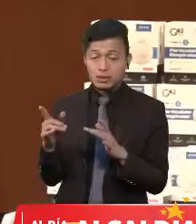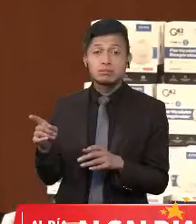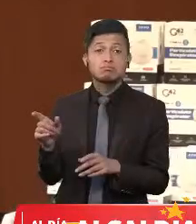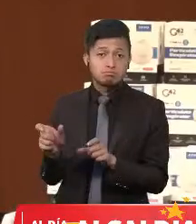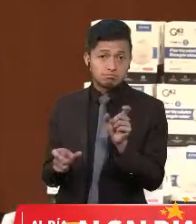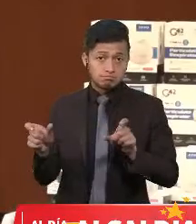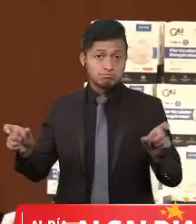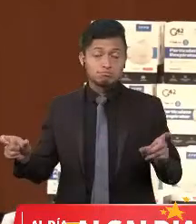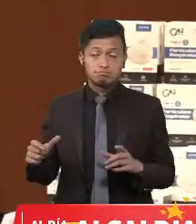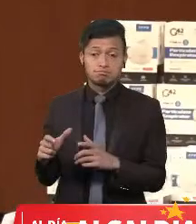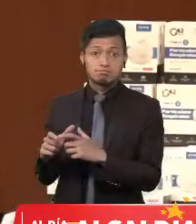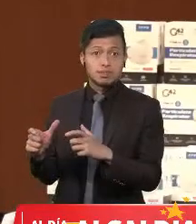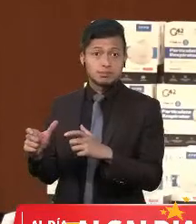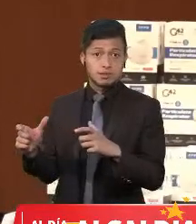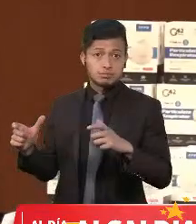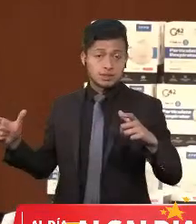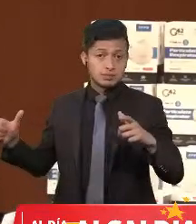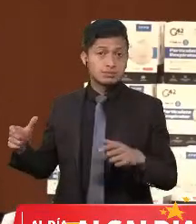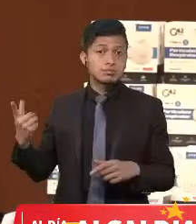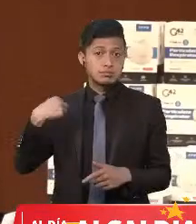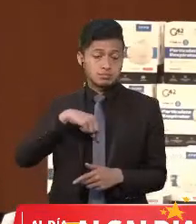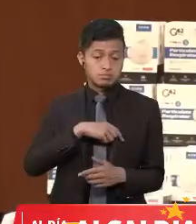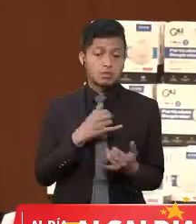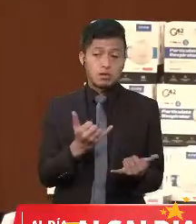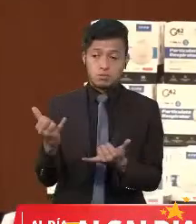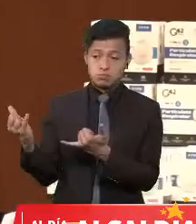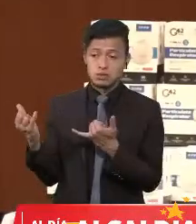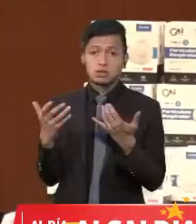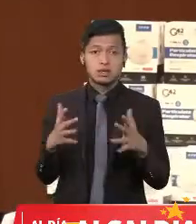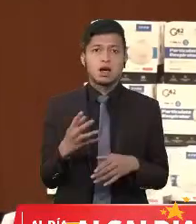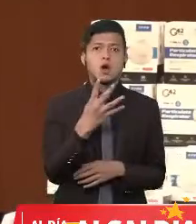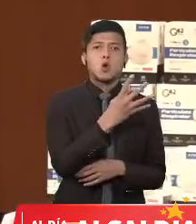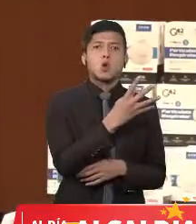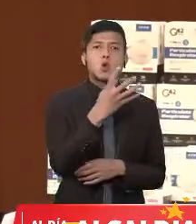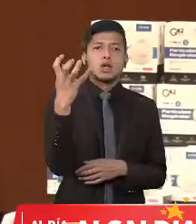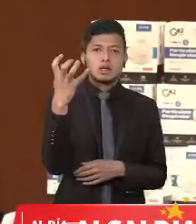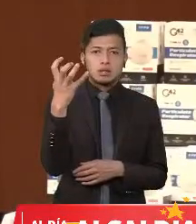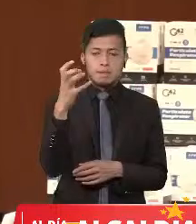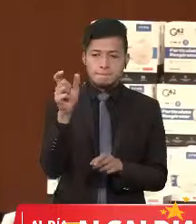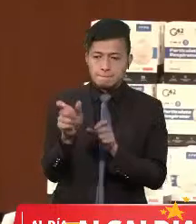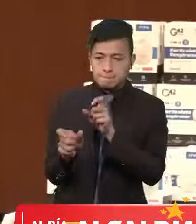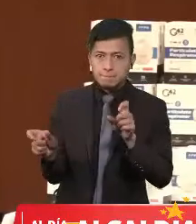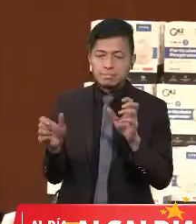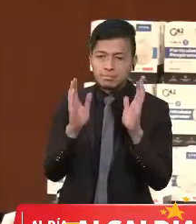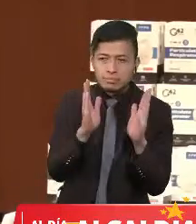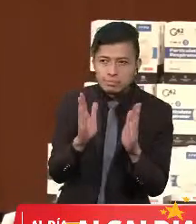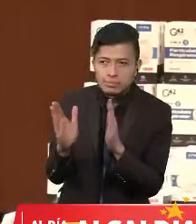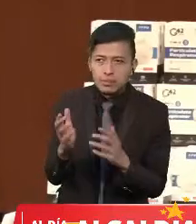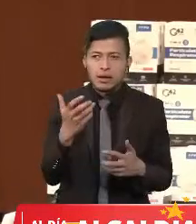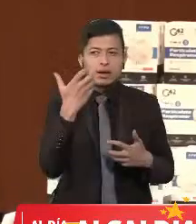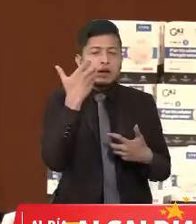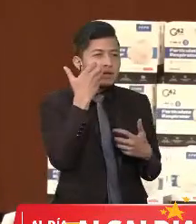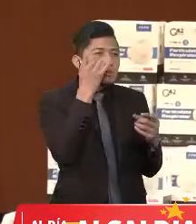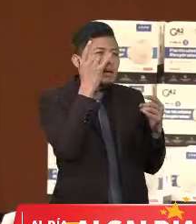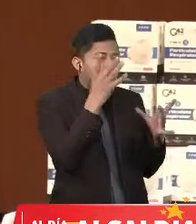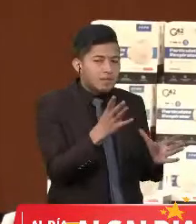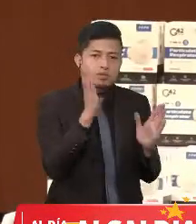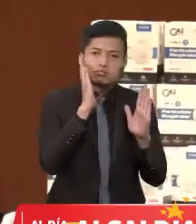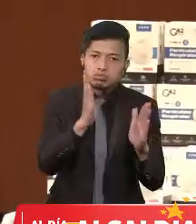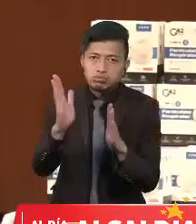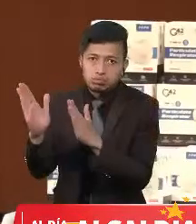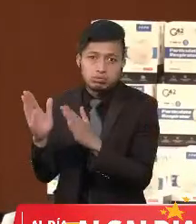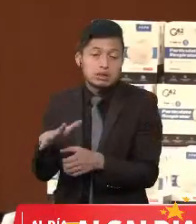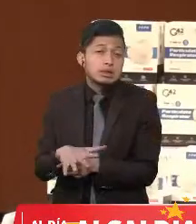De hecho, ya tenemos cerca de 400 pacientes tratándolos en esa en esa posrecuperación, que quedan